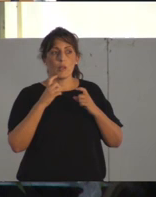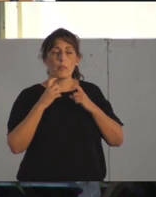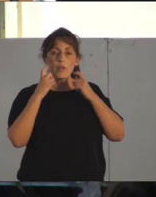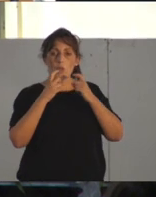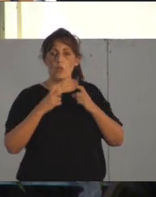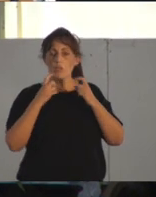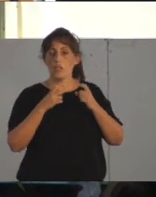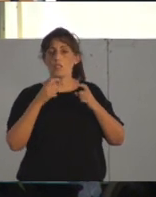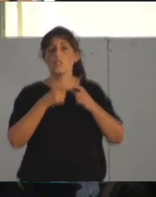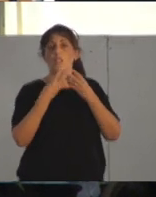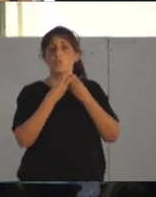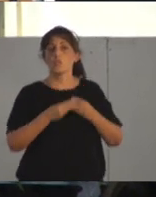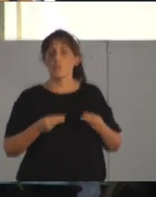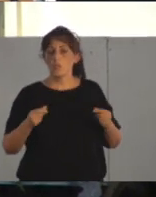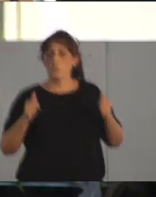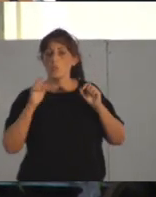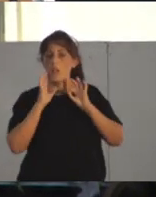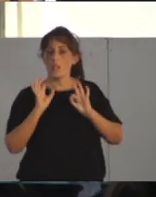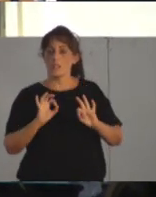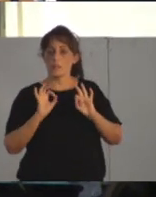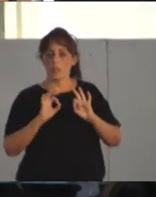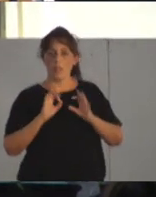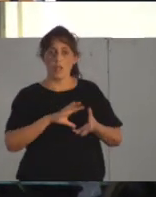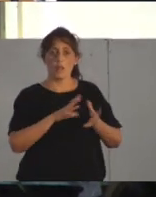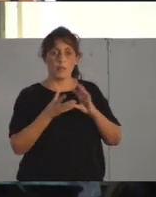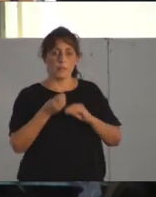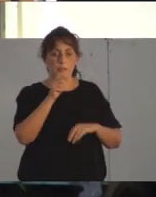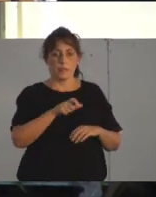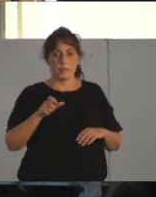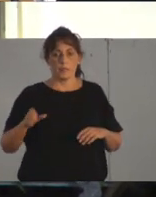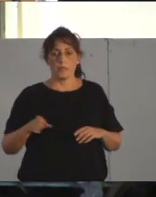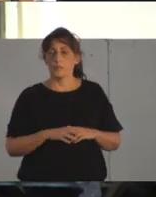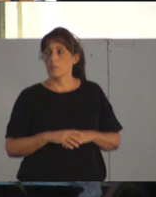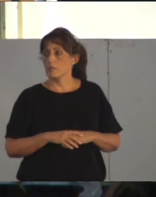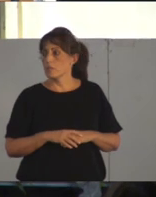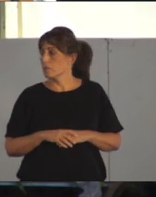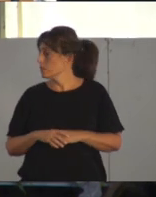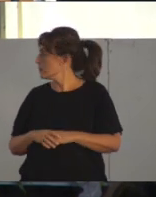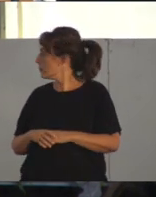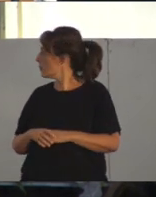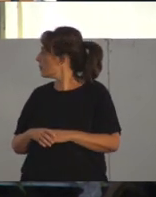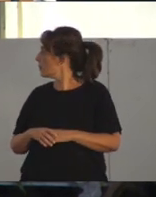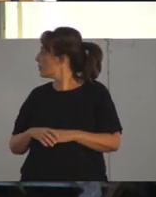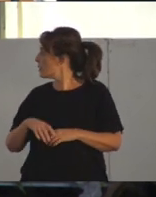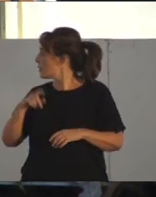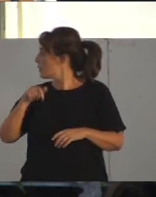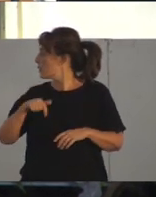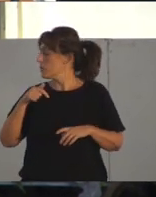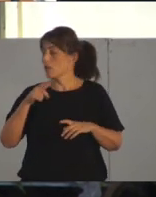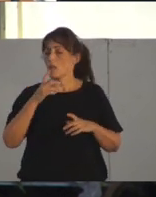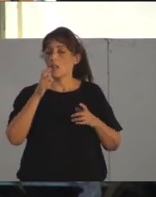unas consistencias que nos parecen que son mucho más seguras. Yo los texturizados también los descubrí en Navarra. Yo siempre